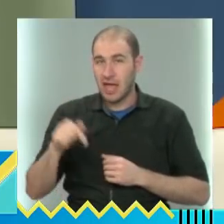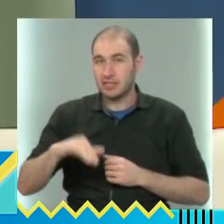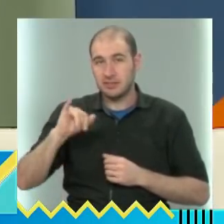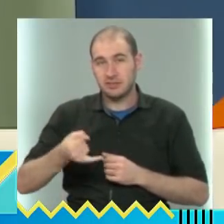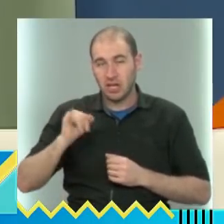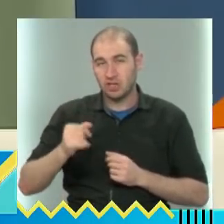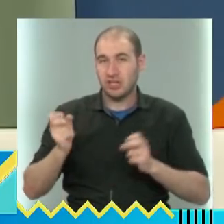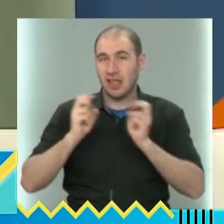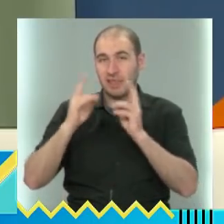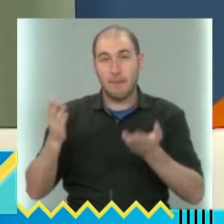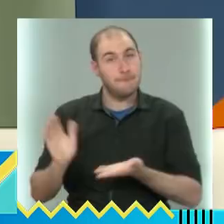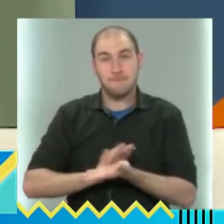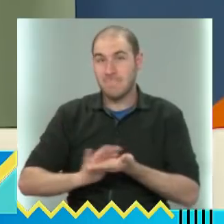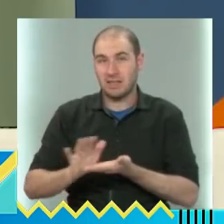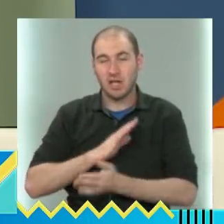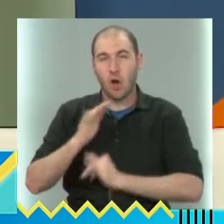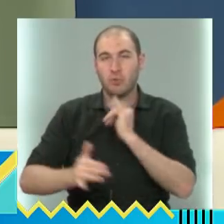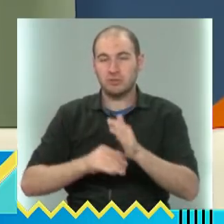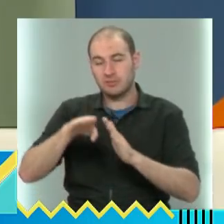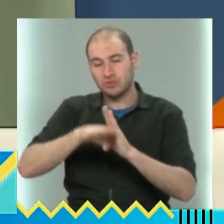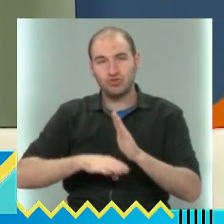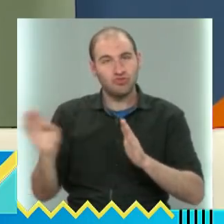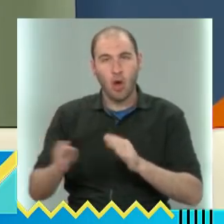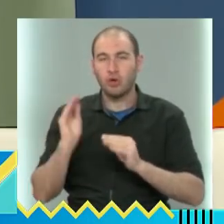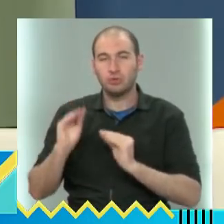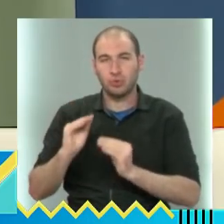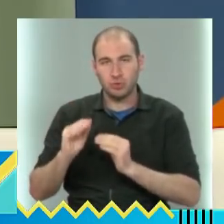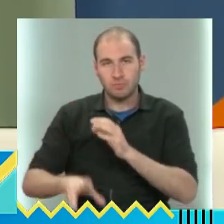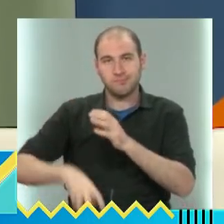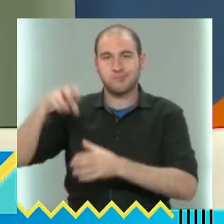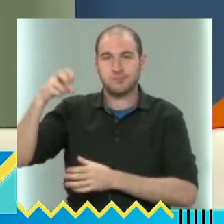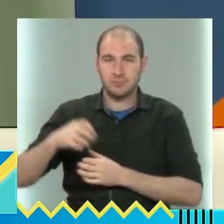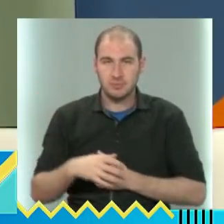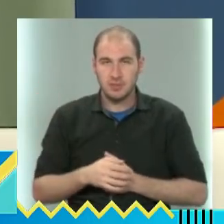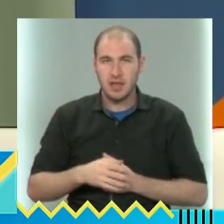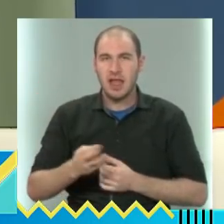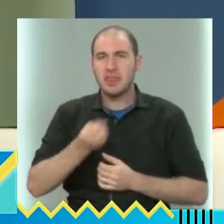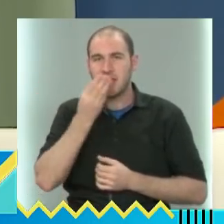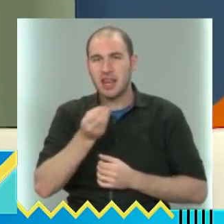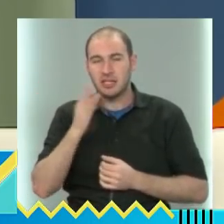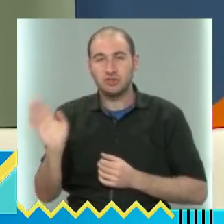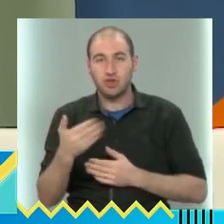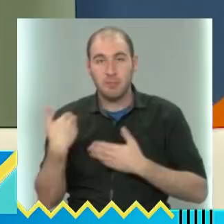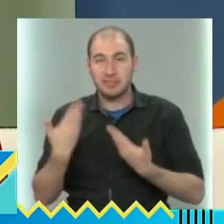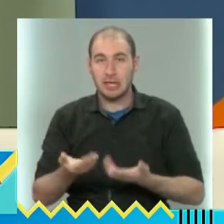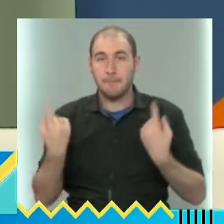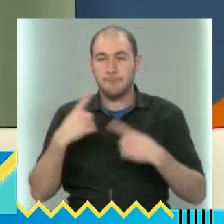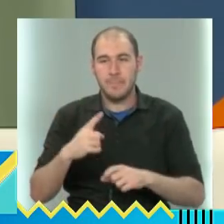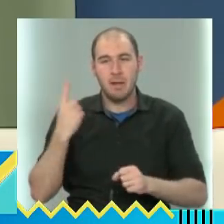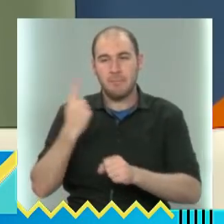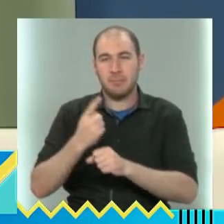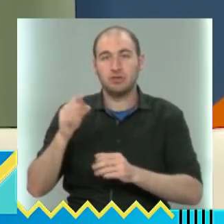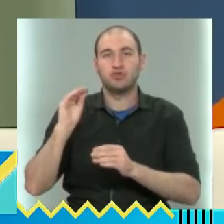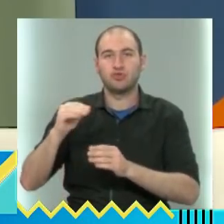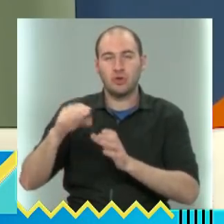una cuestión básica. Se habla de todos los residuos que debieran generar, todas las declaraciones que se deben de presentar, pero el principal